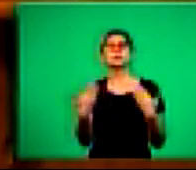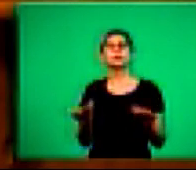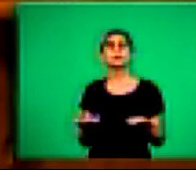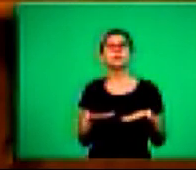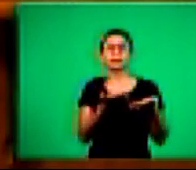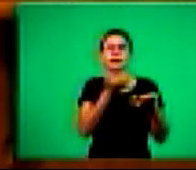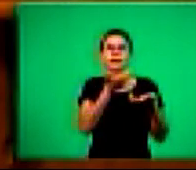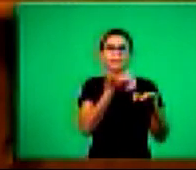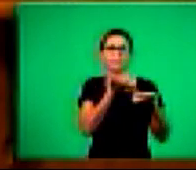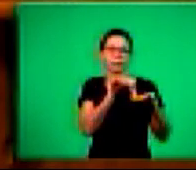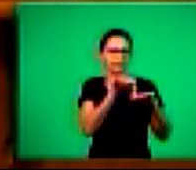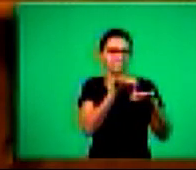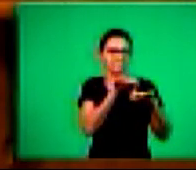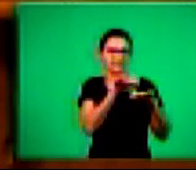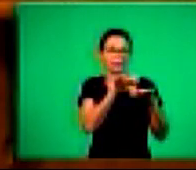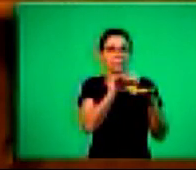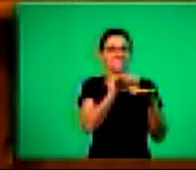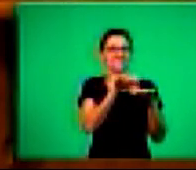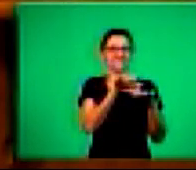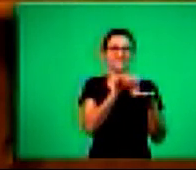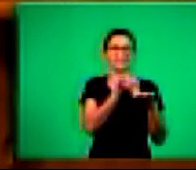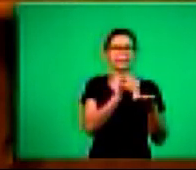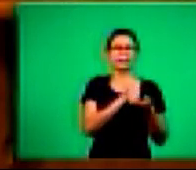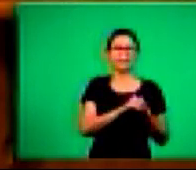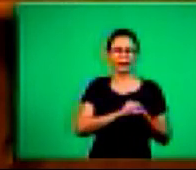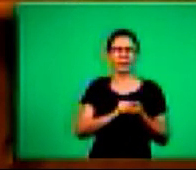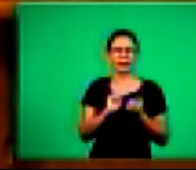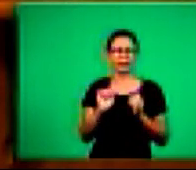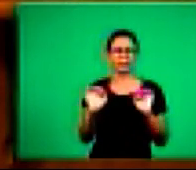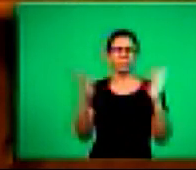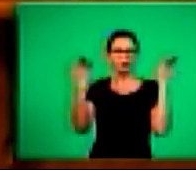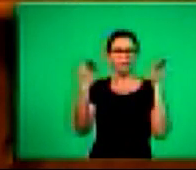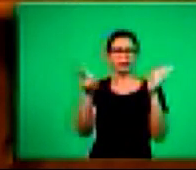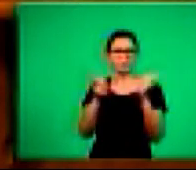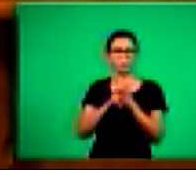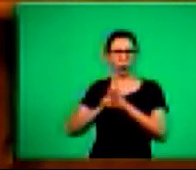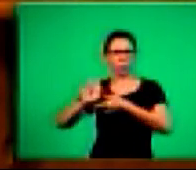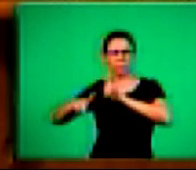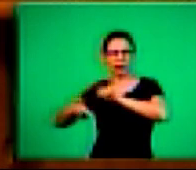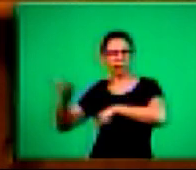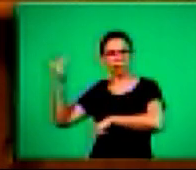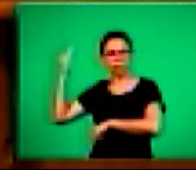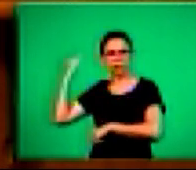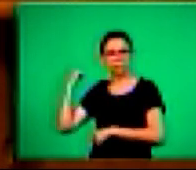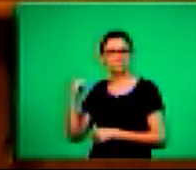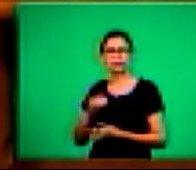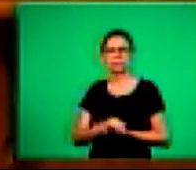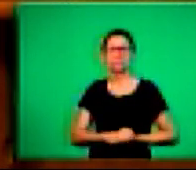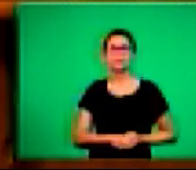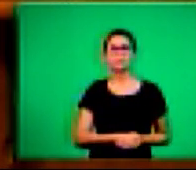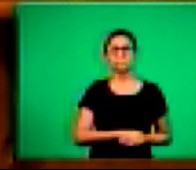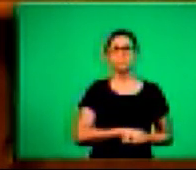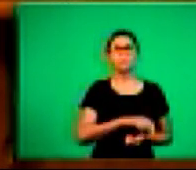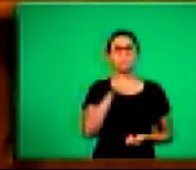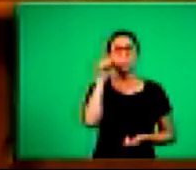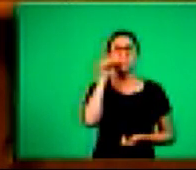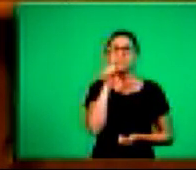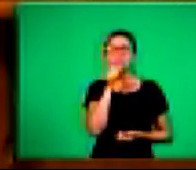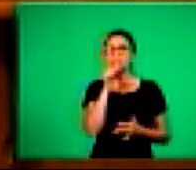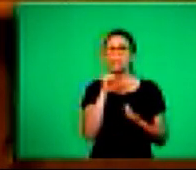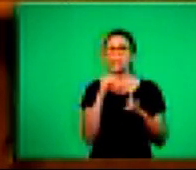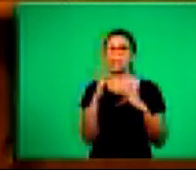lámpara encendida porque porque el novio llegaba en la última hora en el pasado entonces